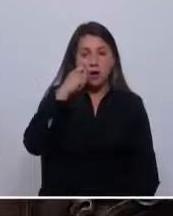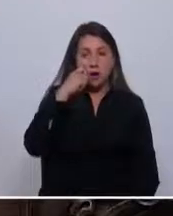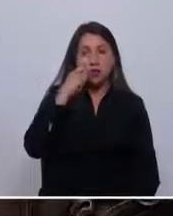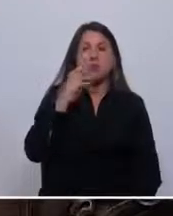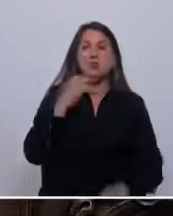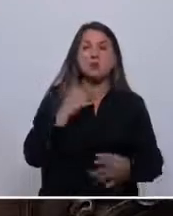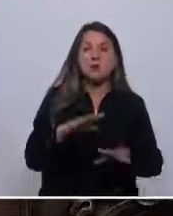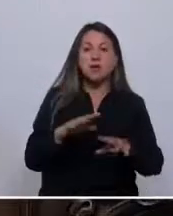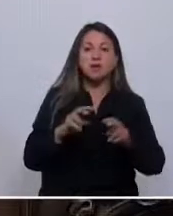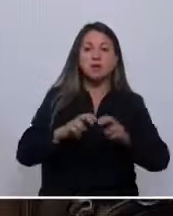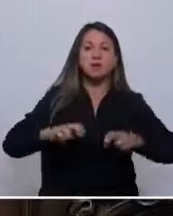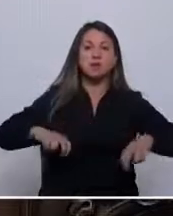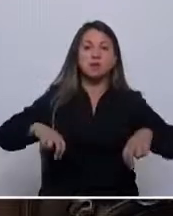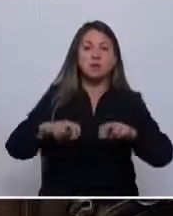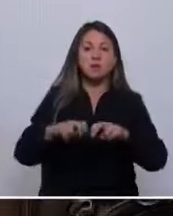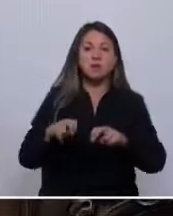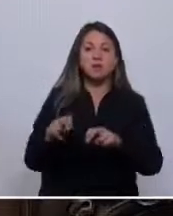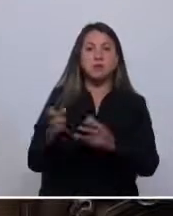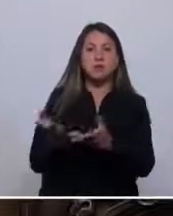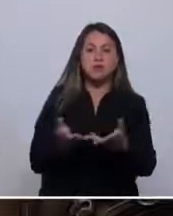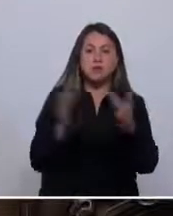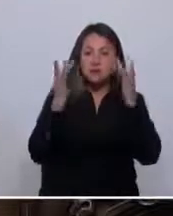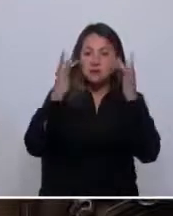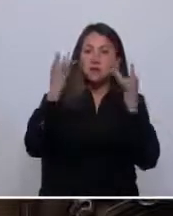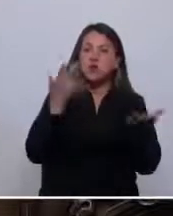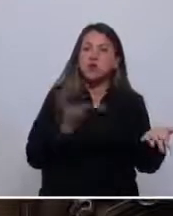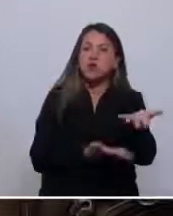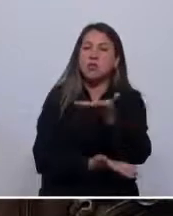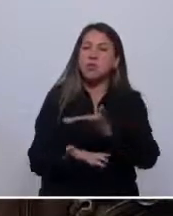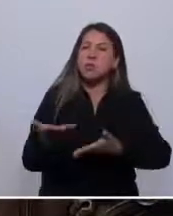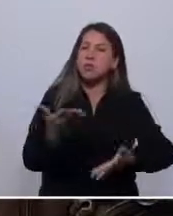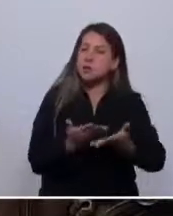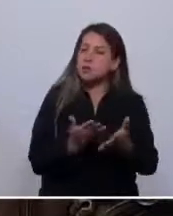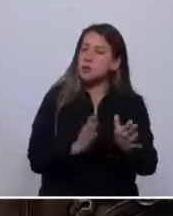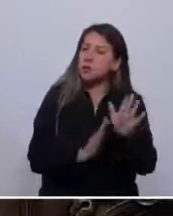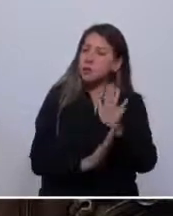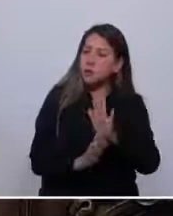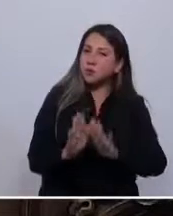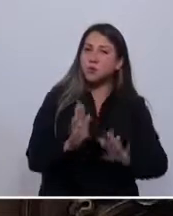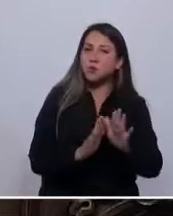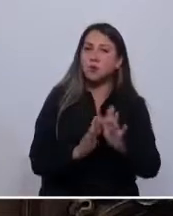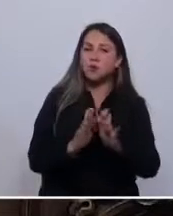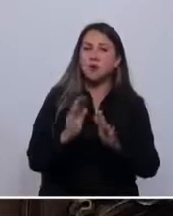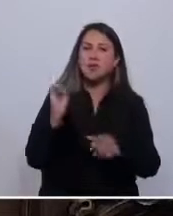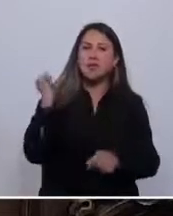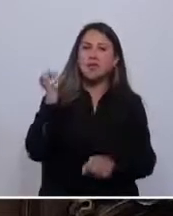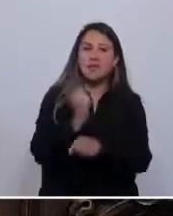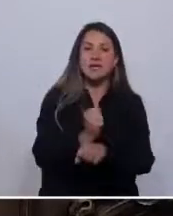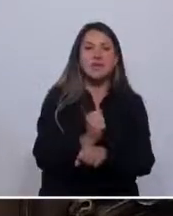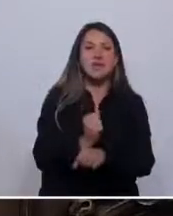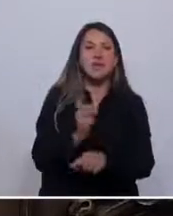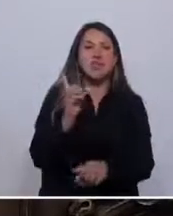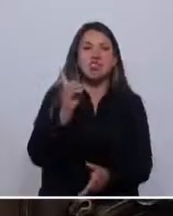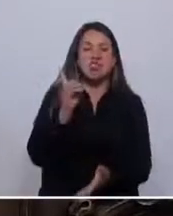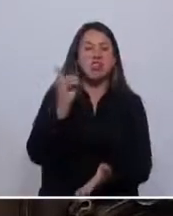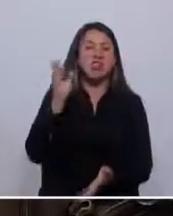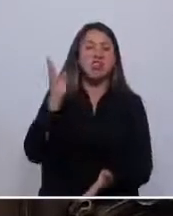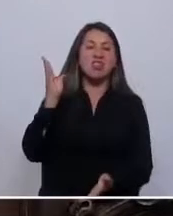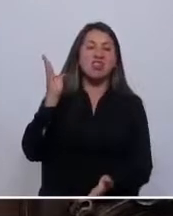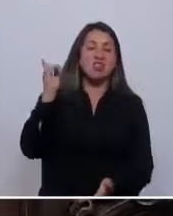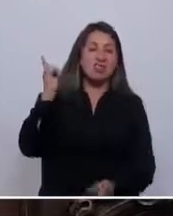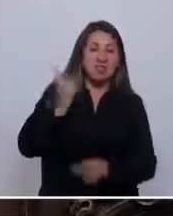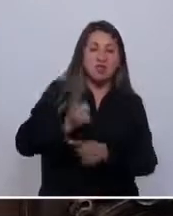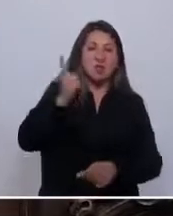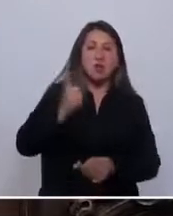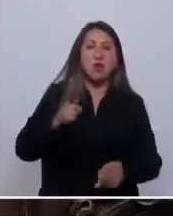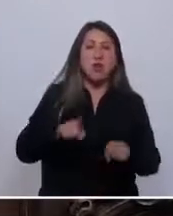instalamos como sabios, discutiendo con bravura los crímenes de la dictadura, el genocidio de los